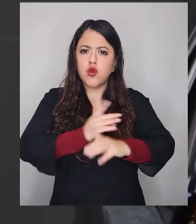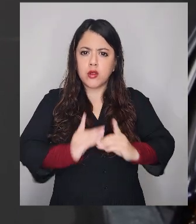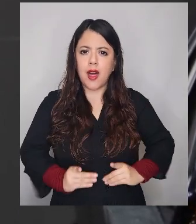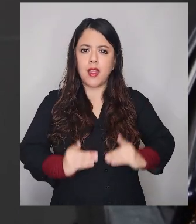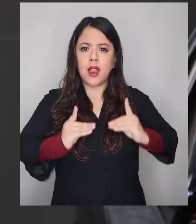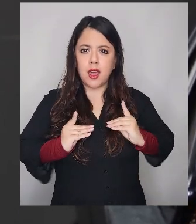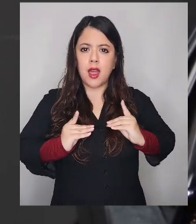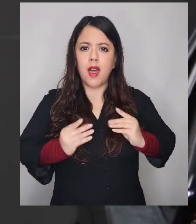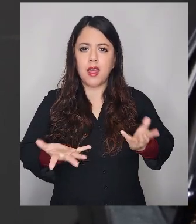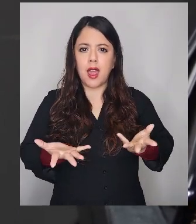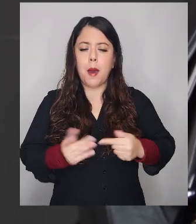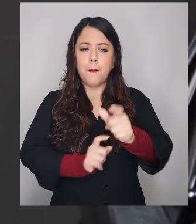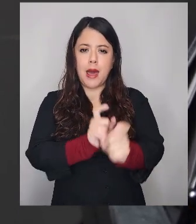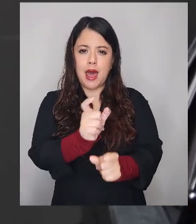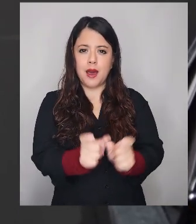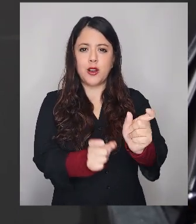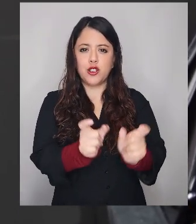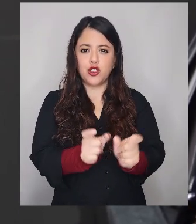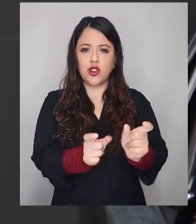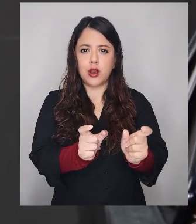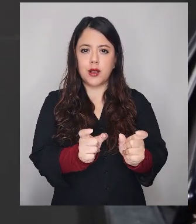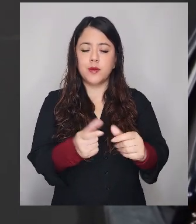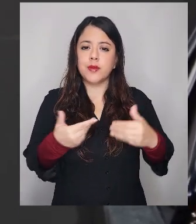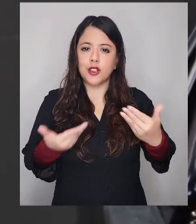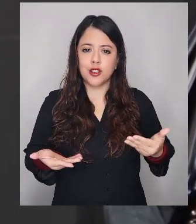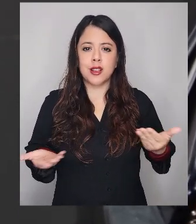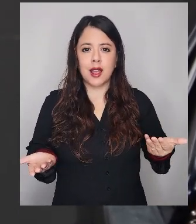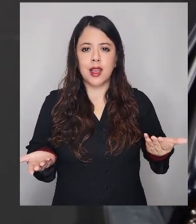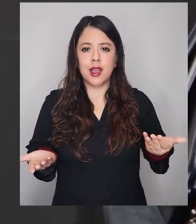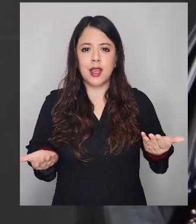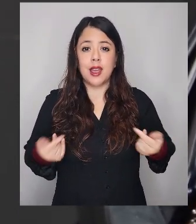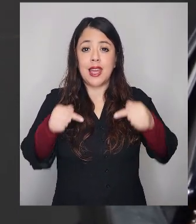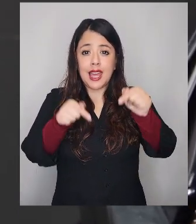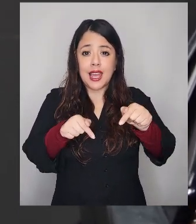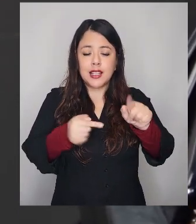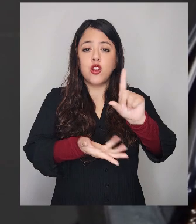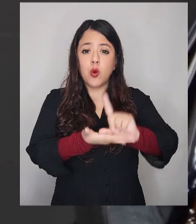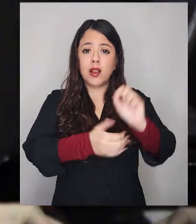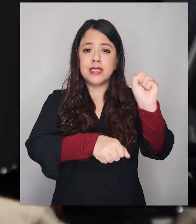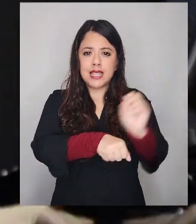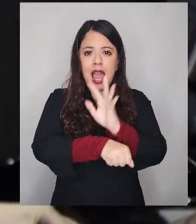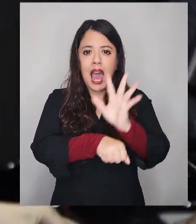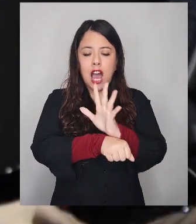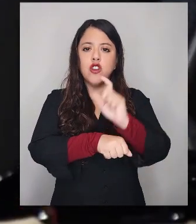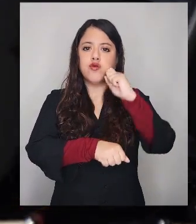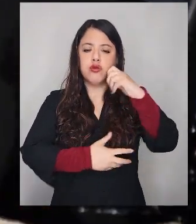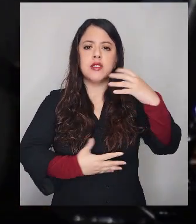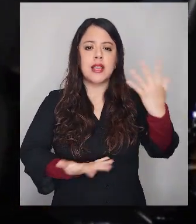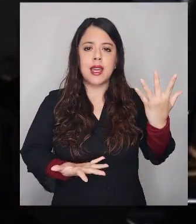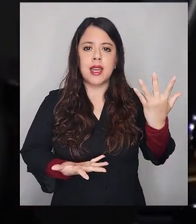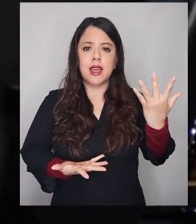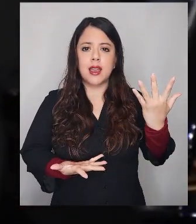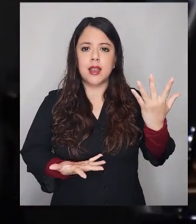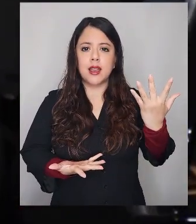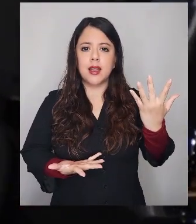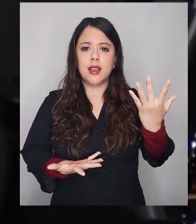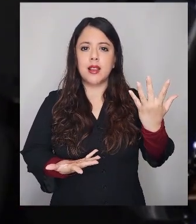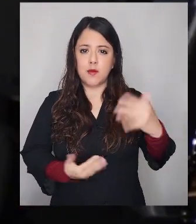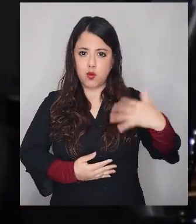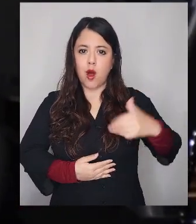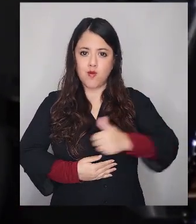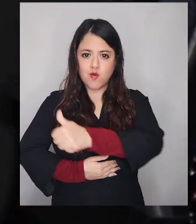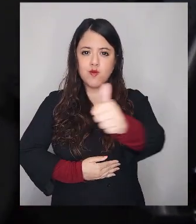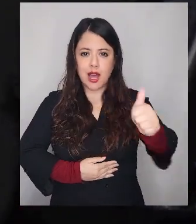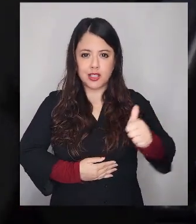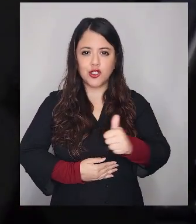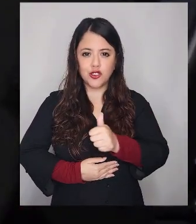profunda dignidad para nuestro humano. Entonces, este teatro una significa